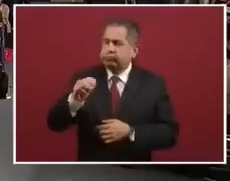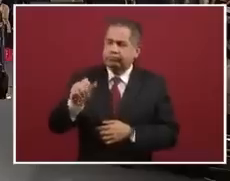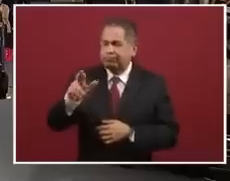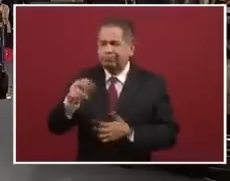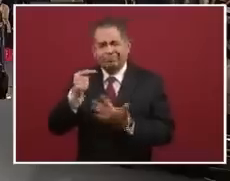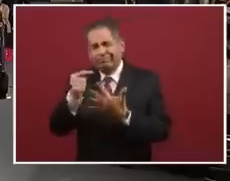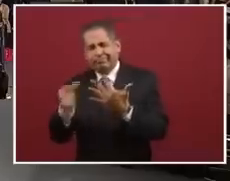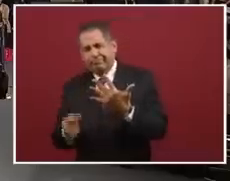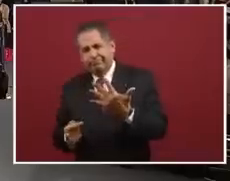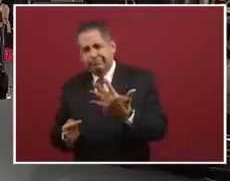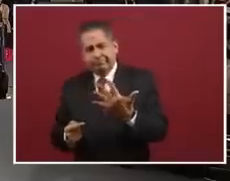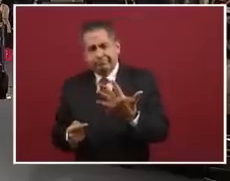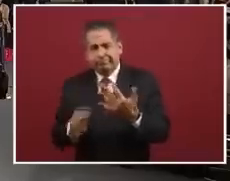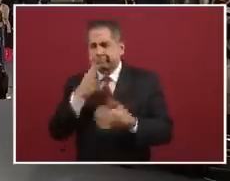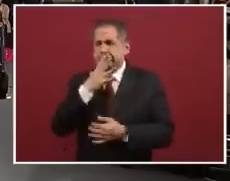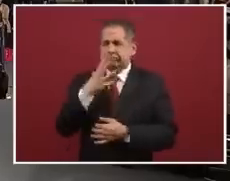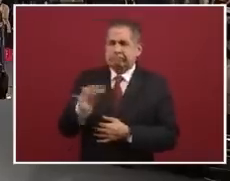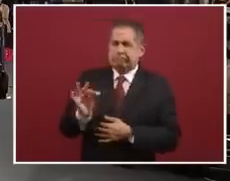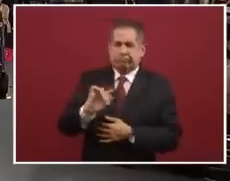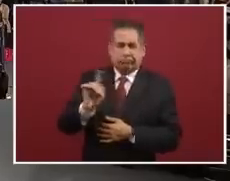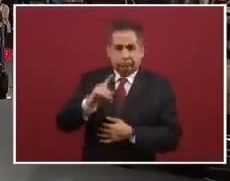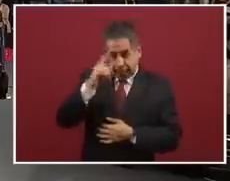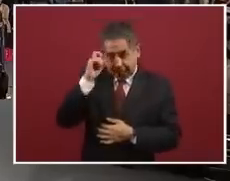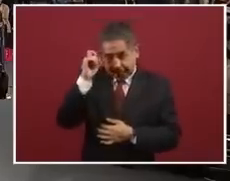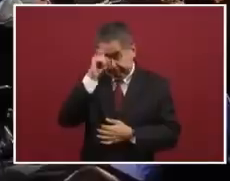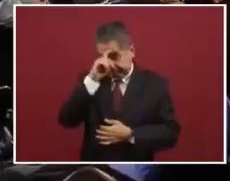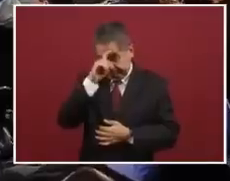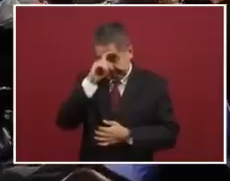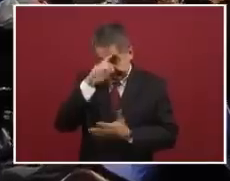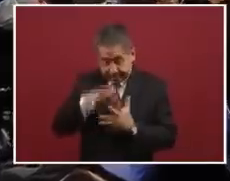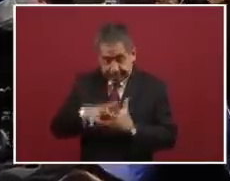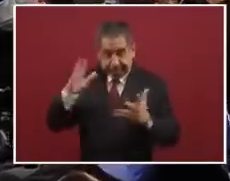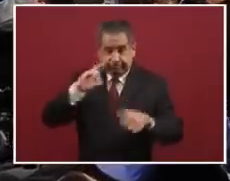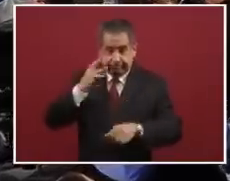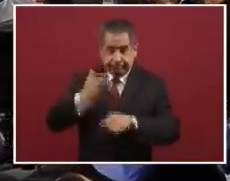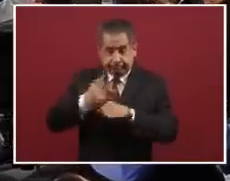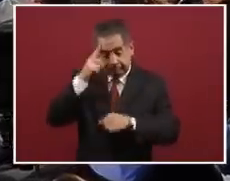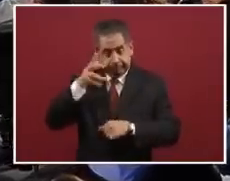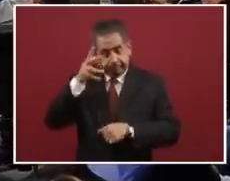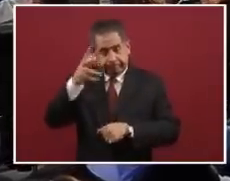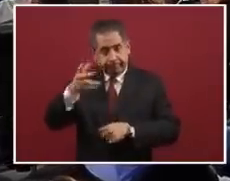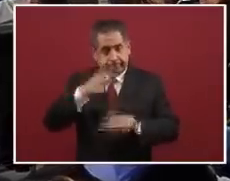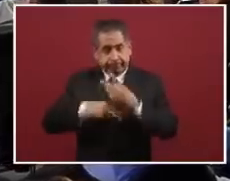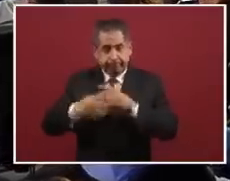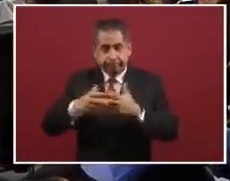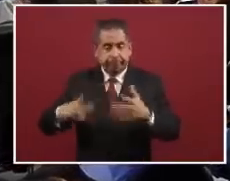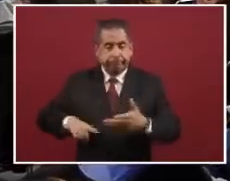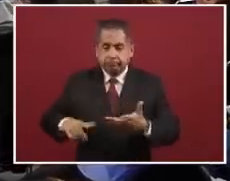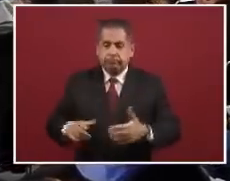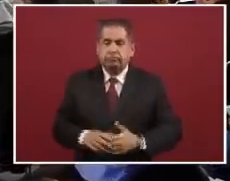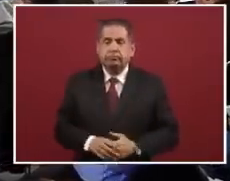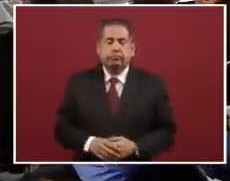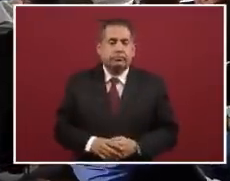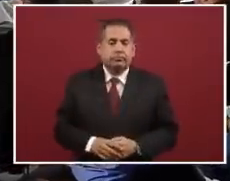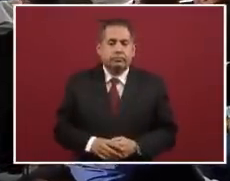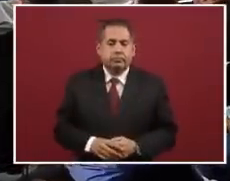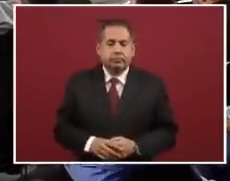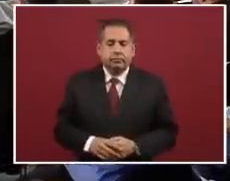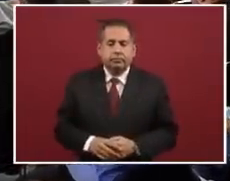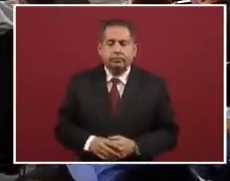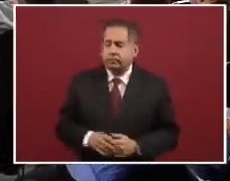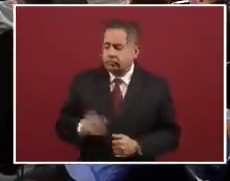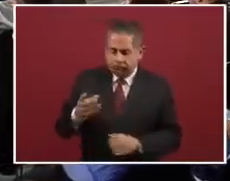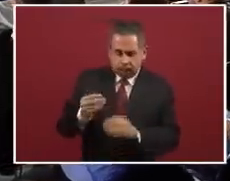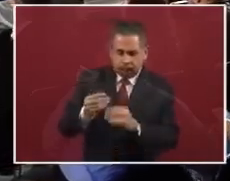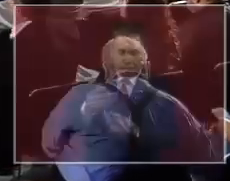fin, el reto no es menor para lo que vemos en el gobierno, de las fortalezas en el gobierno.